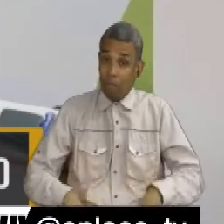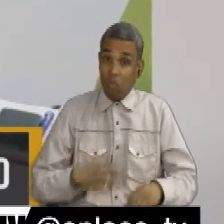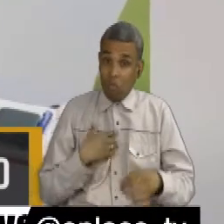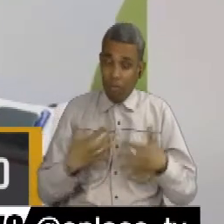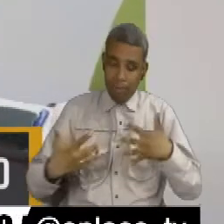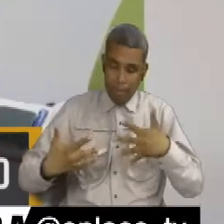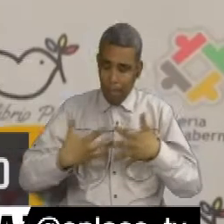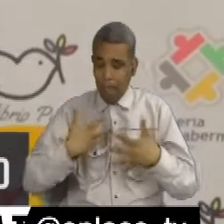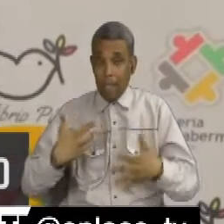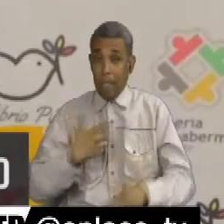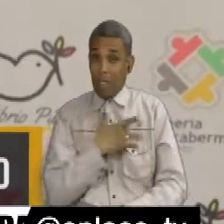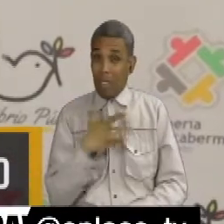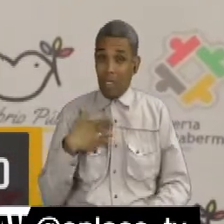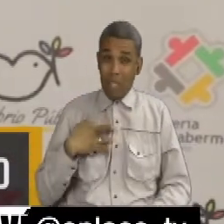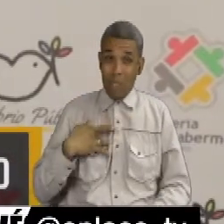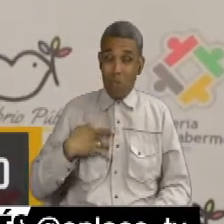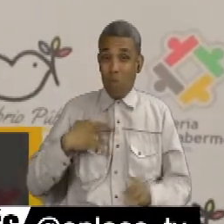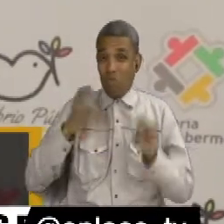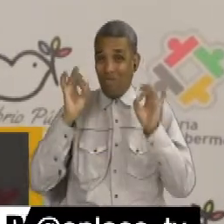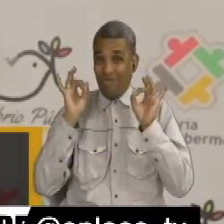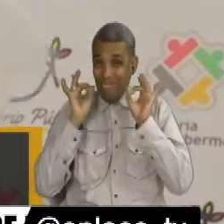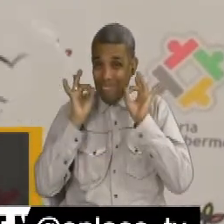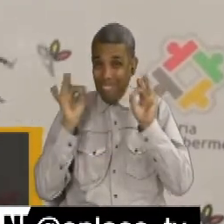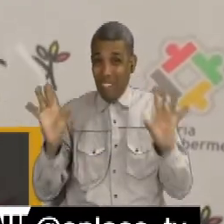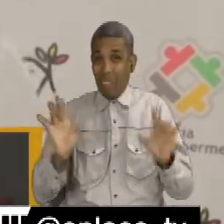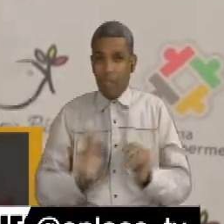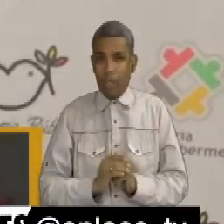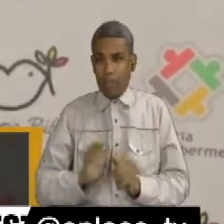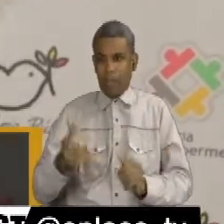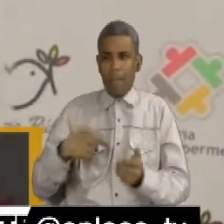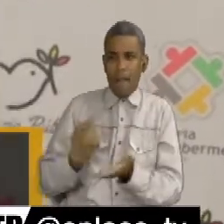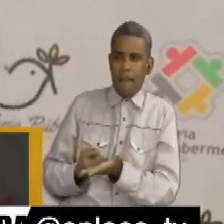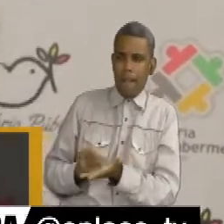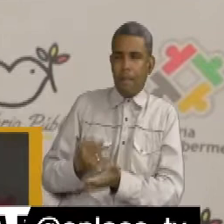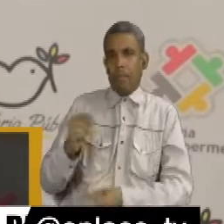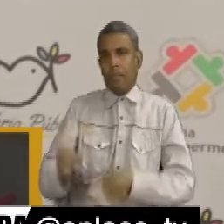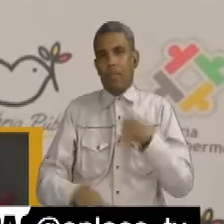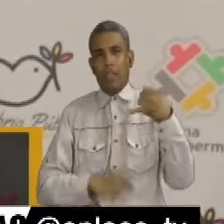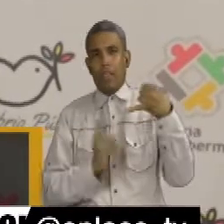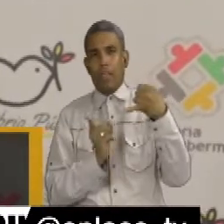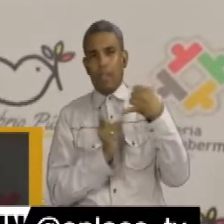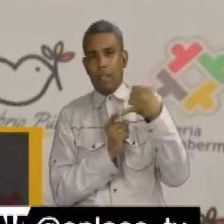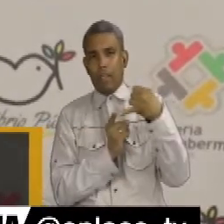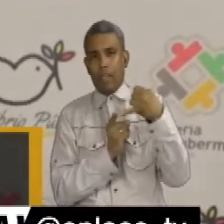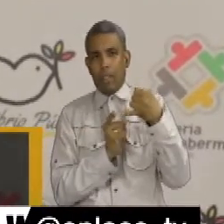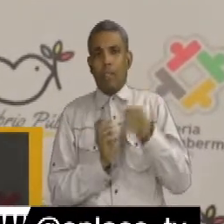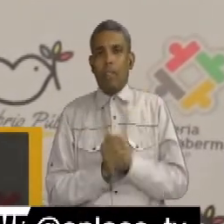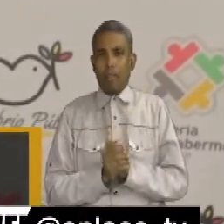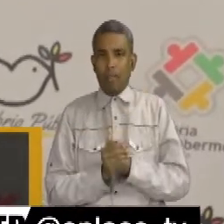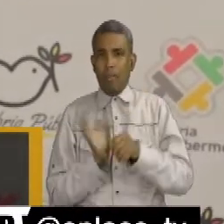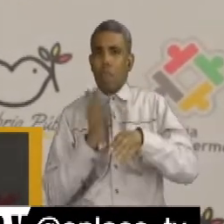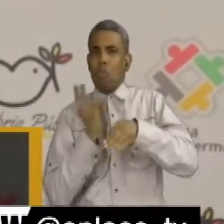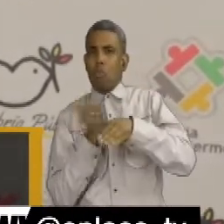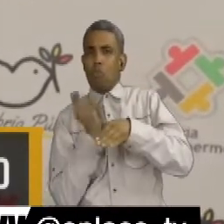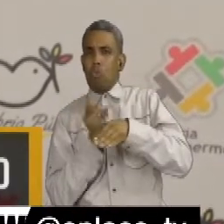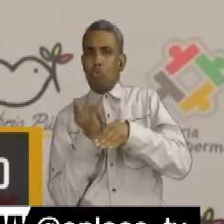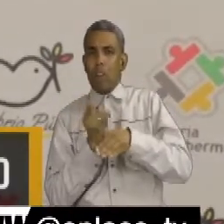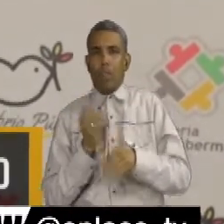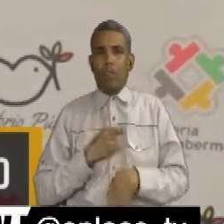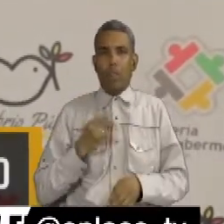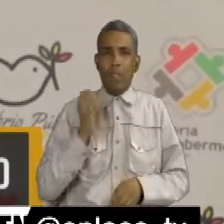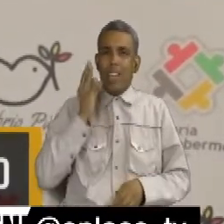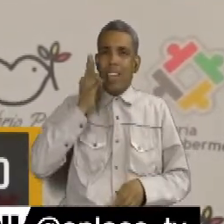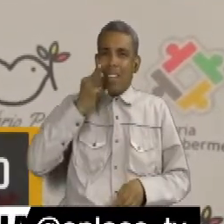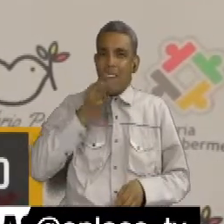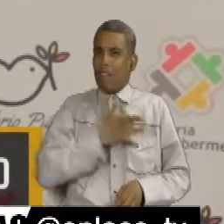atraviesa la ciudad. Tratamos varios aspectos, uno de ellos, la situación que viven los usuarios de Café Salud, que no cuentan en estos momentos con una red